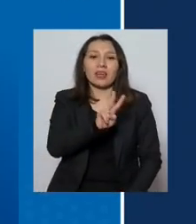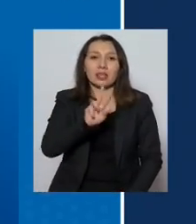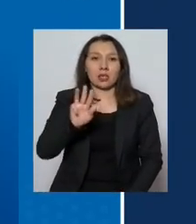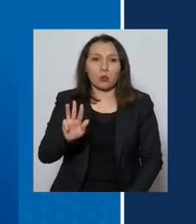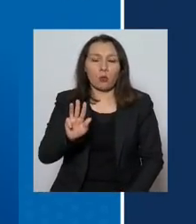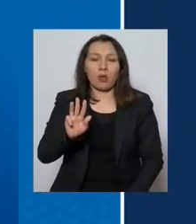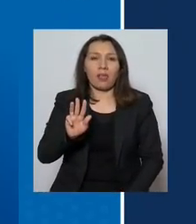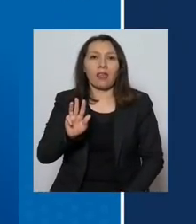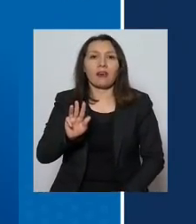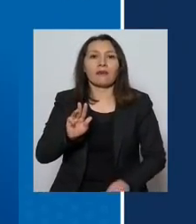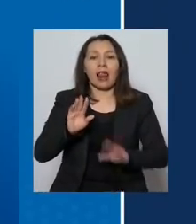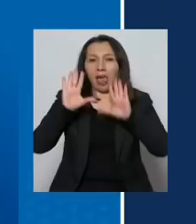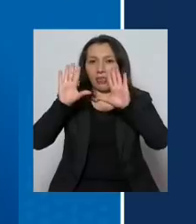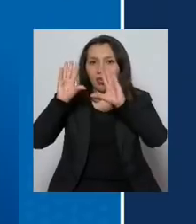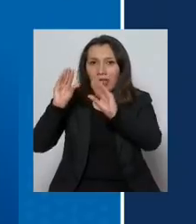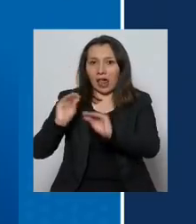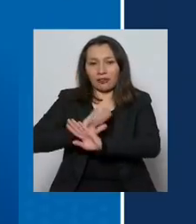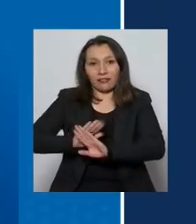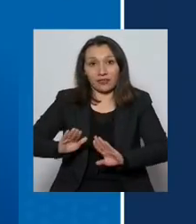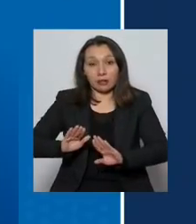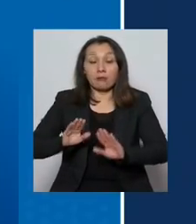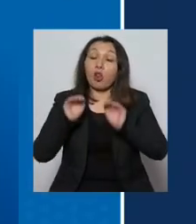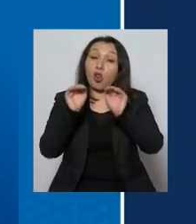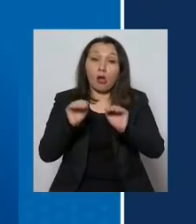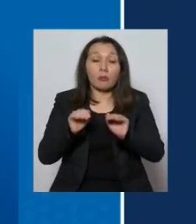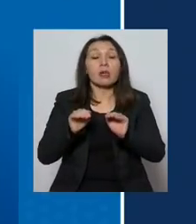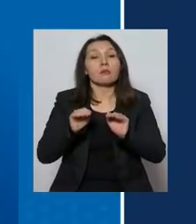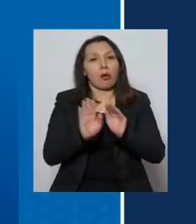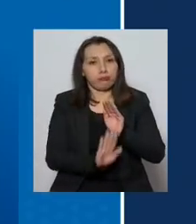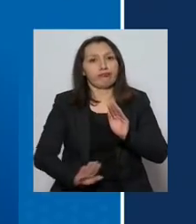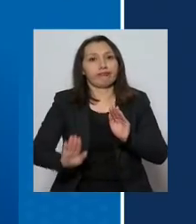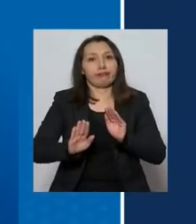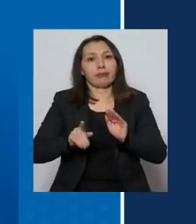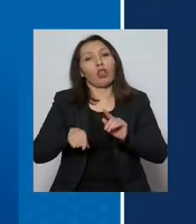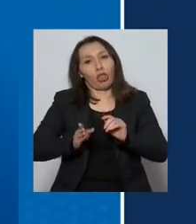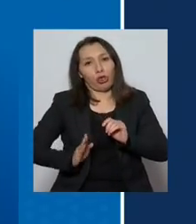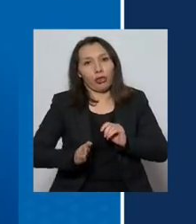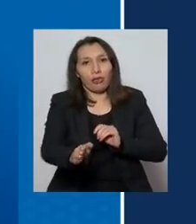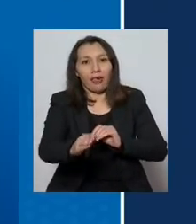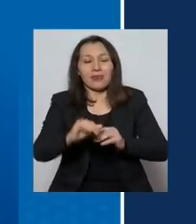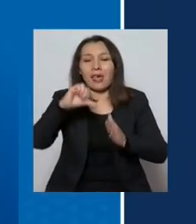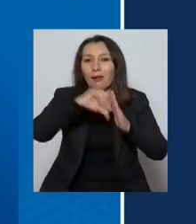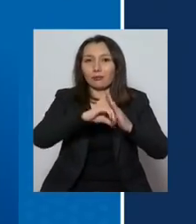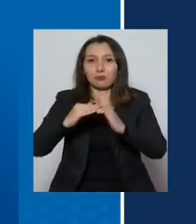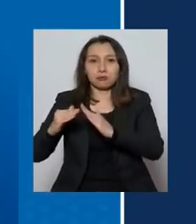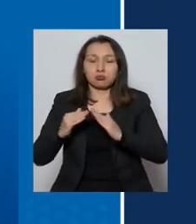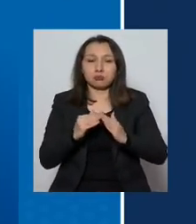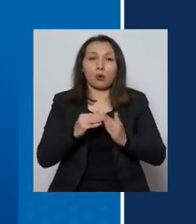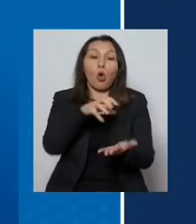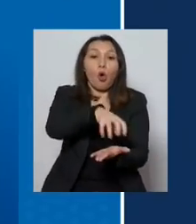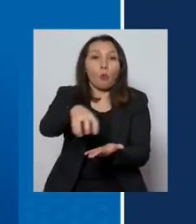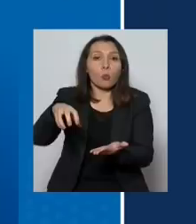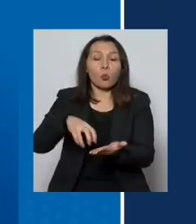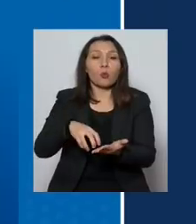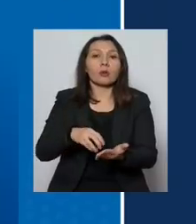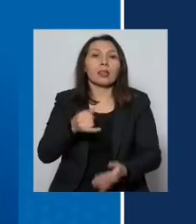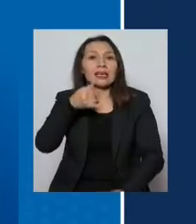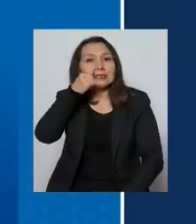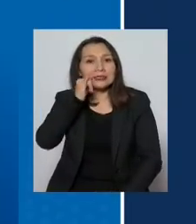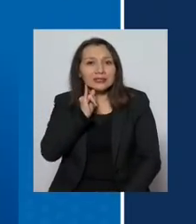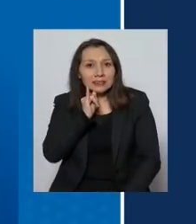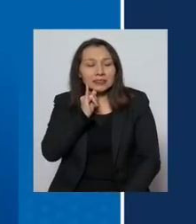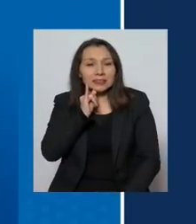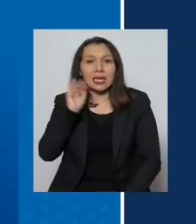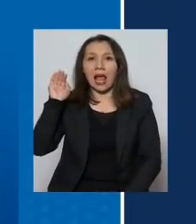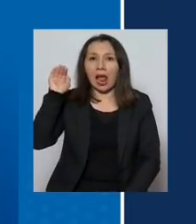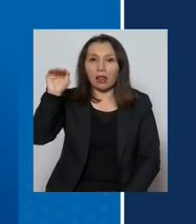las 22 horas. Asimismo, se mantiene la cuarentena de las comunas de Iquique y